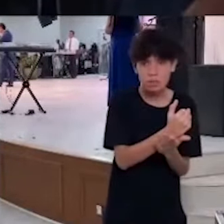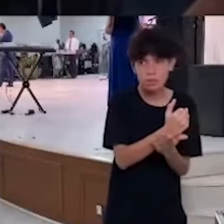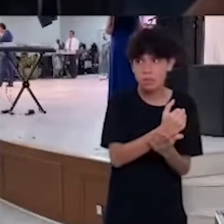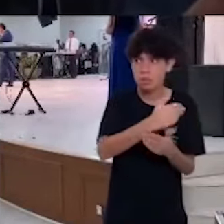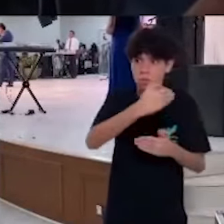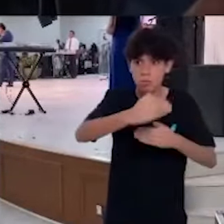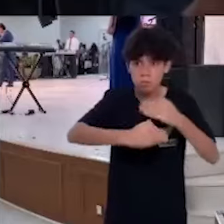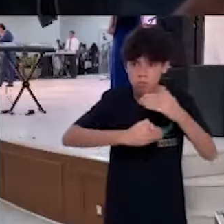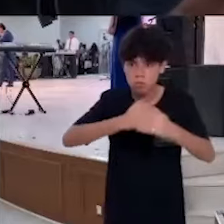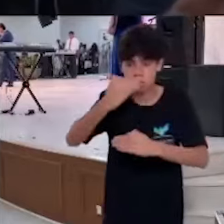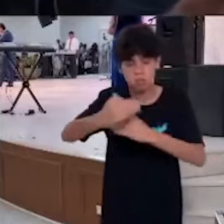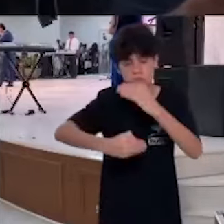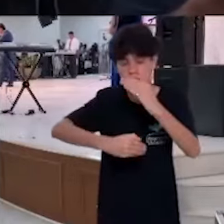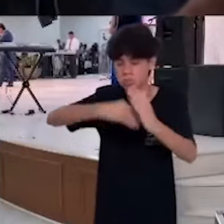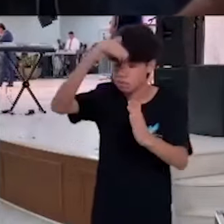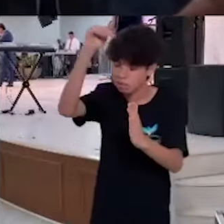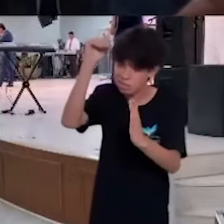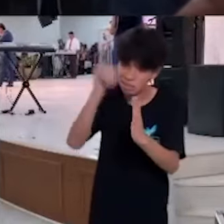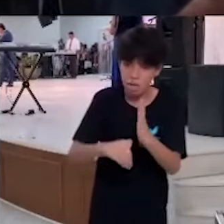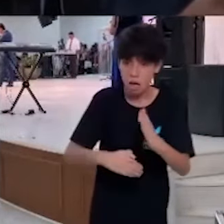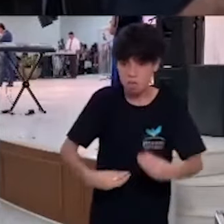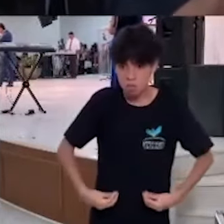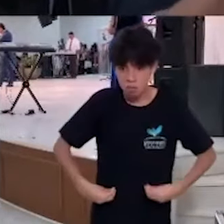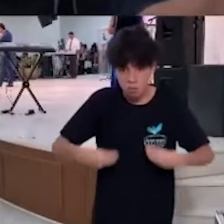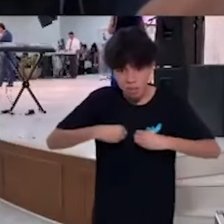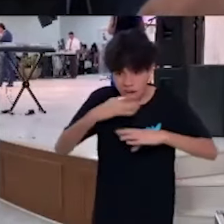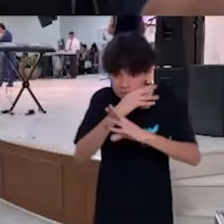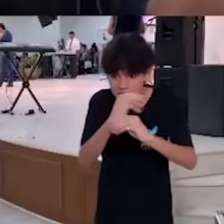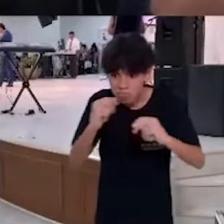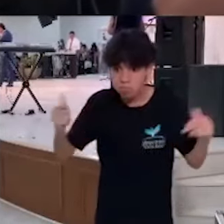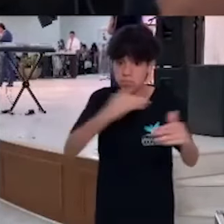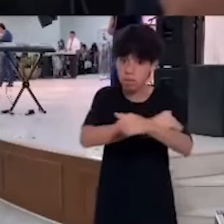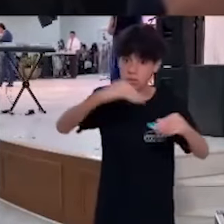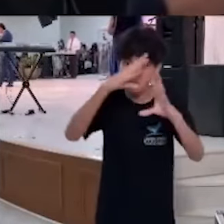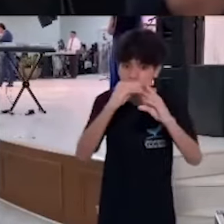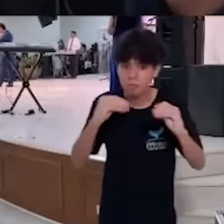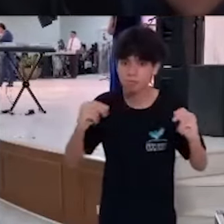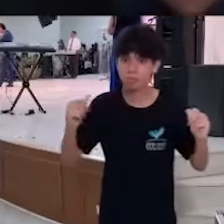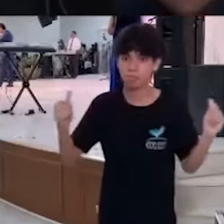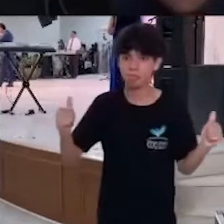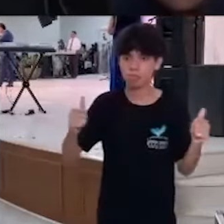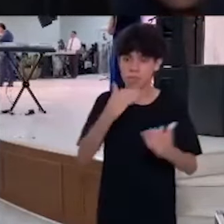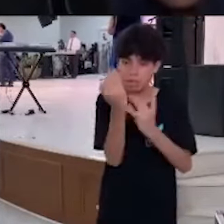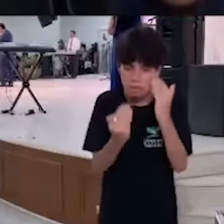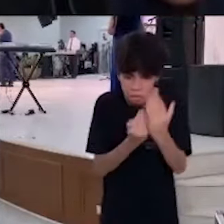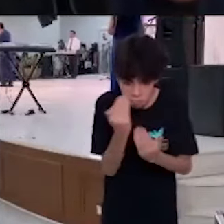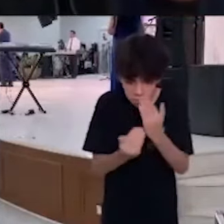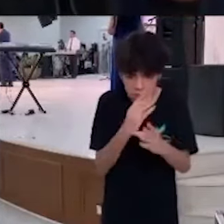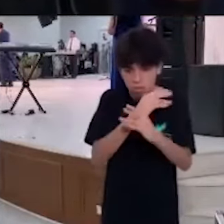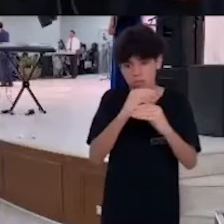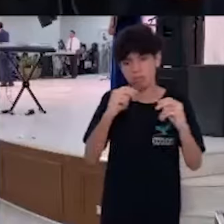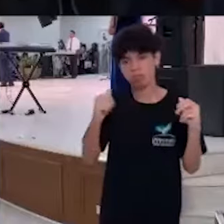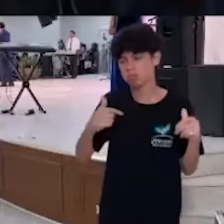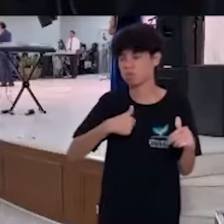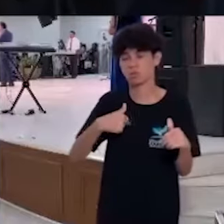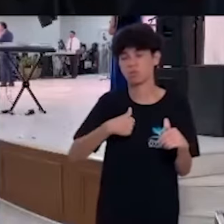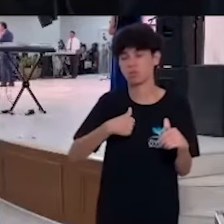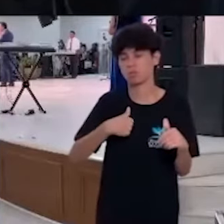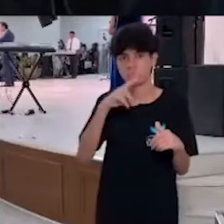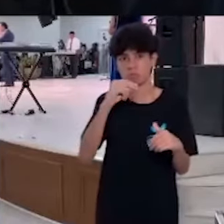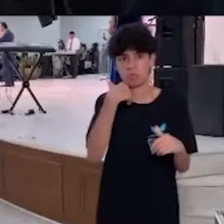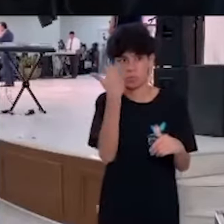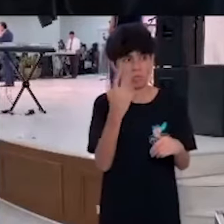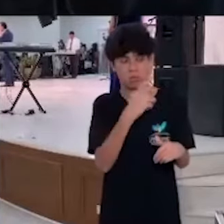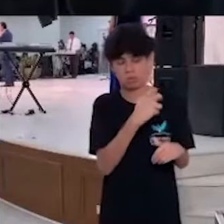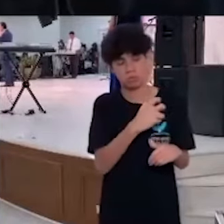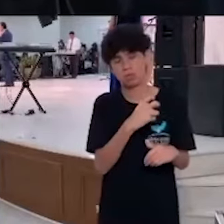devastadoras a mi vida, a mi familia, al ministerio que me has dado, Señor. Y no quiero eso para mí, no quiero eso para